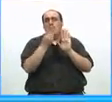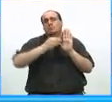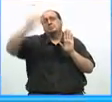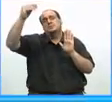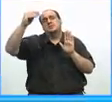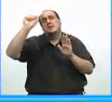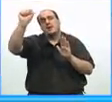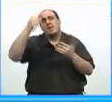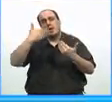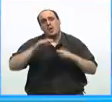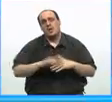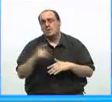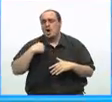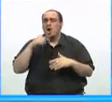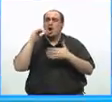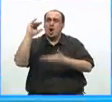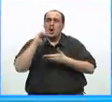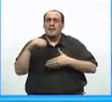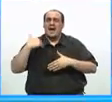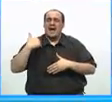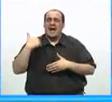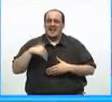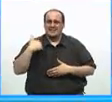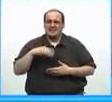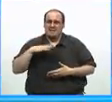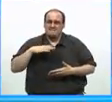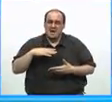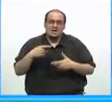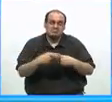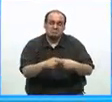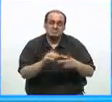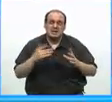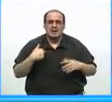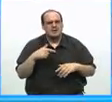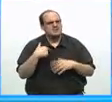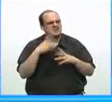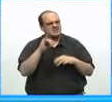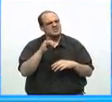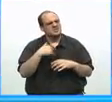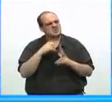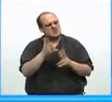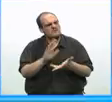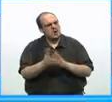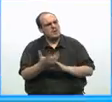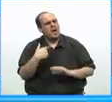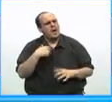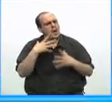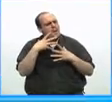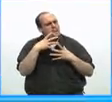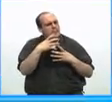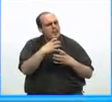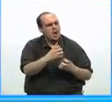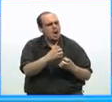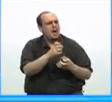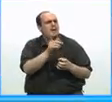delante Así que la verdad que estamos muy bien y muy ilusionados bueno eso te iba a decir dio bronca si por ahí se puede graficar con esa